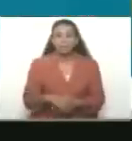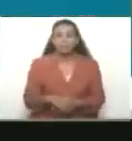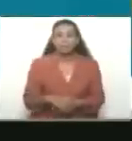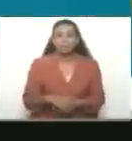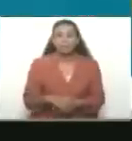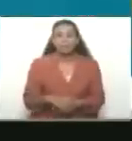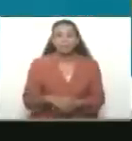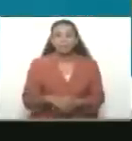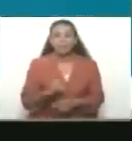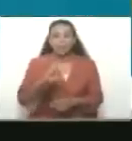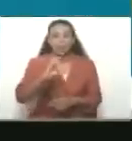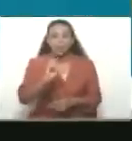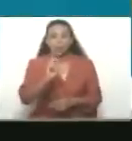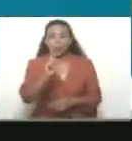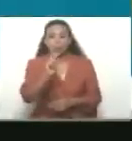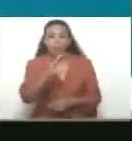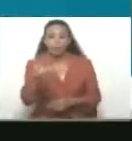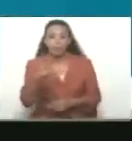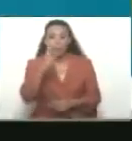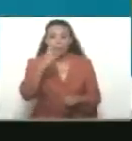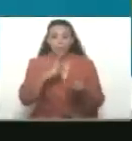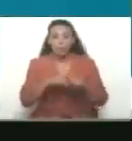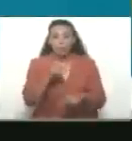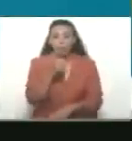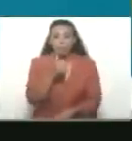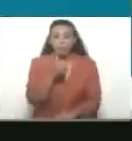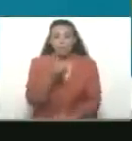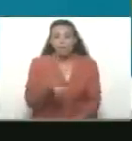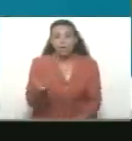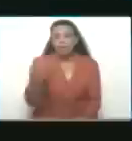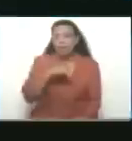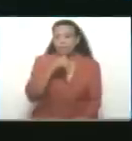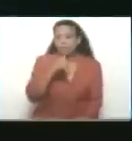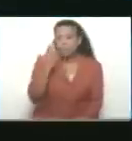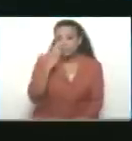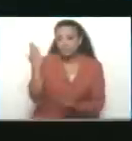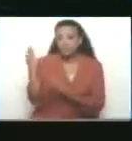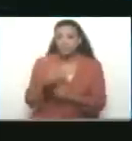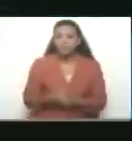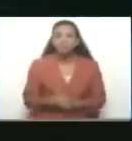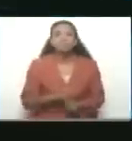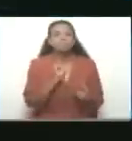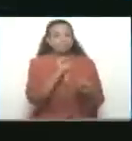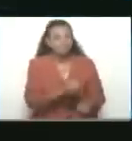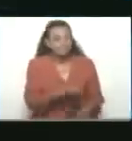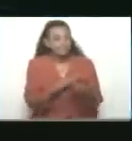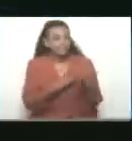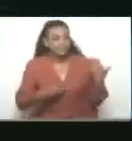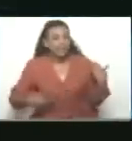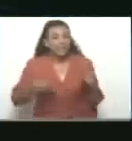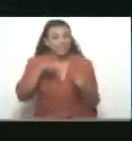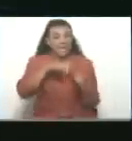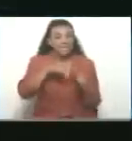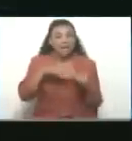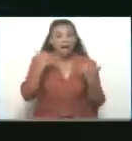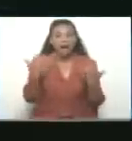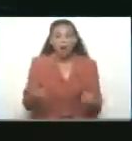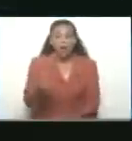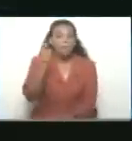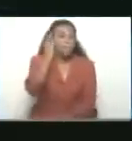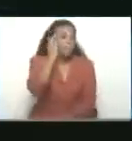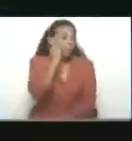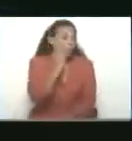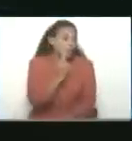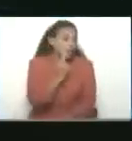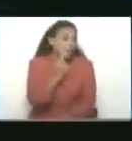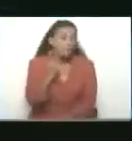Cúcuta y seguimos con el 1 por 10 joselina adelante Así es presidente de tachira nos vamos al Estado Bolívar un